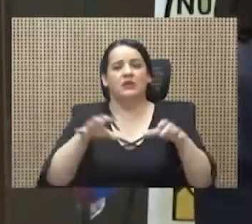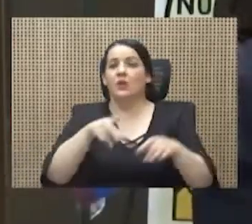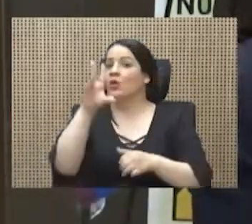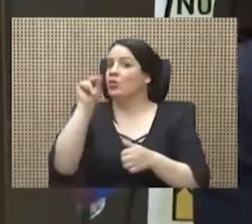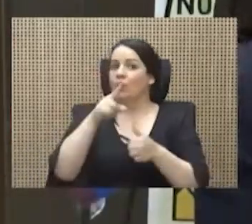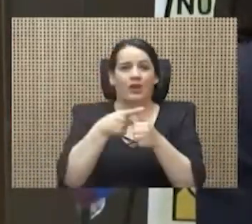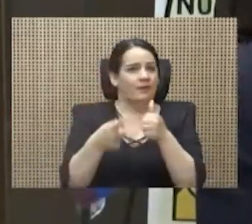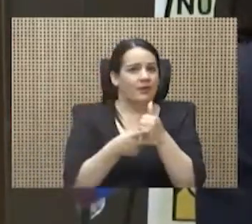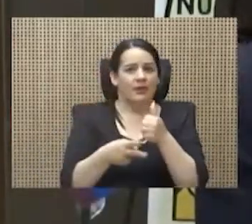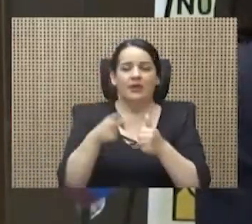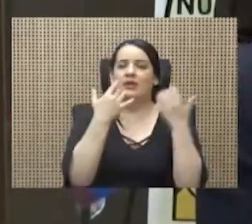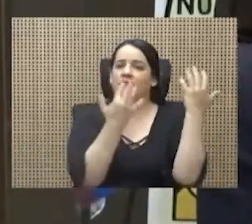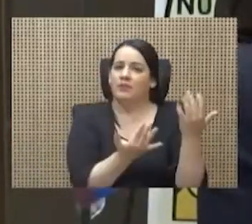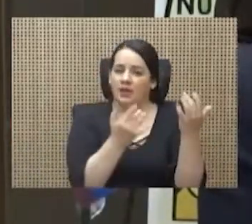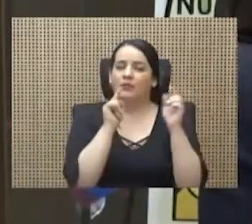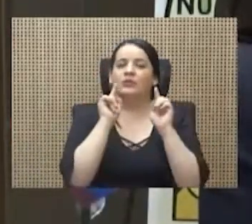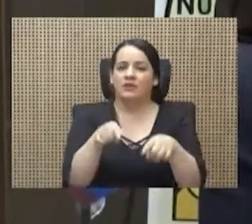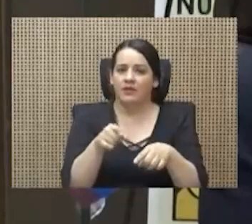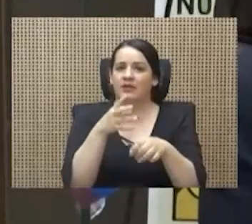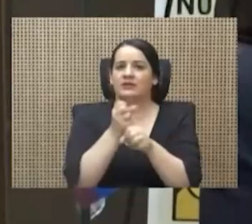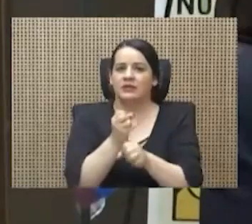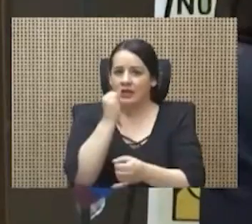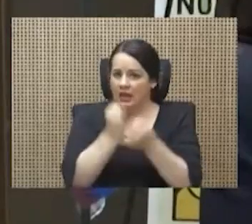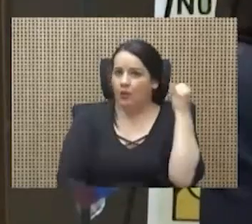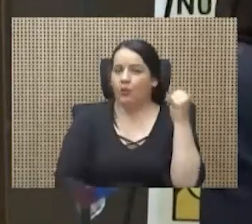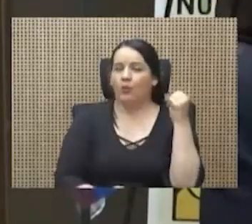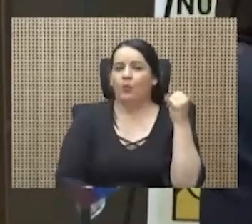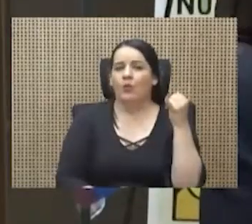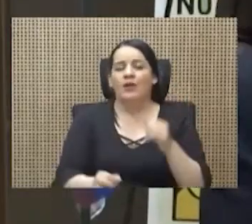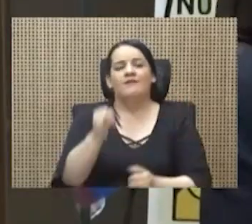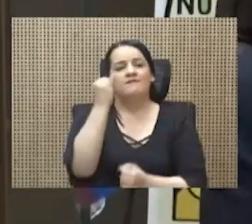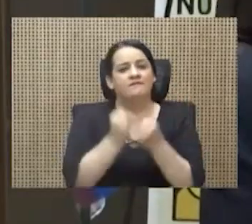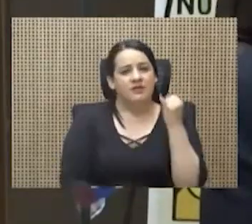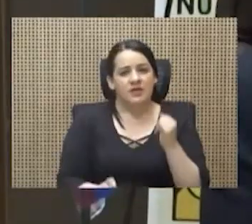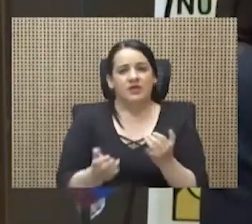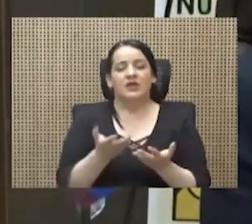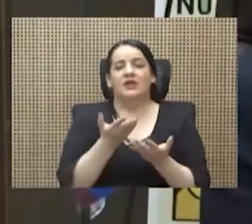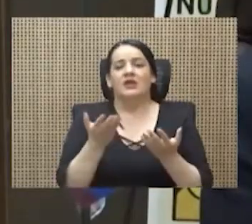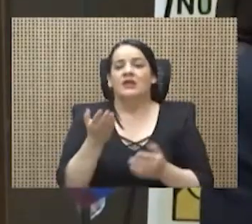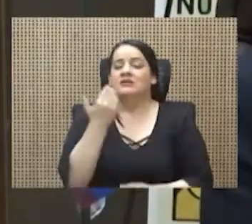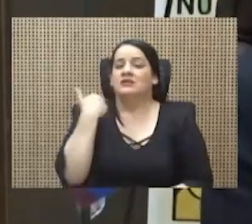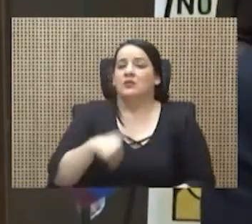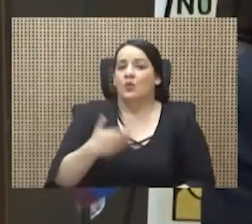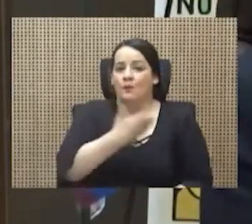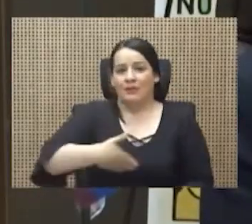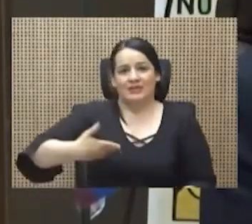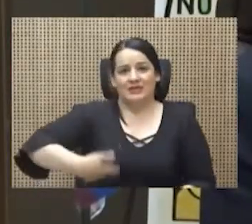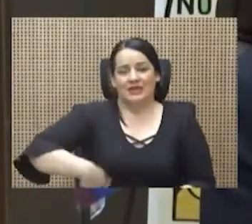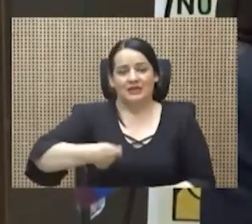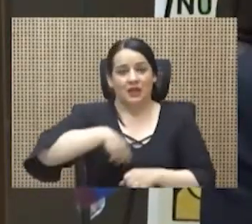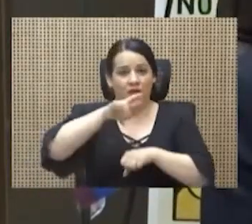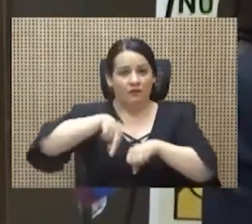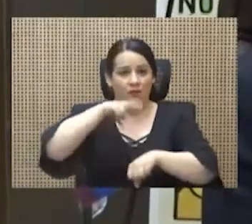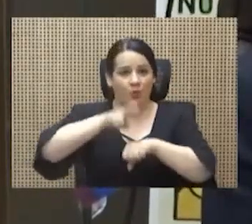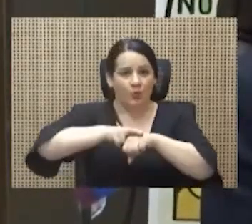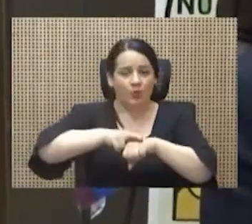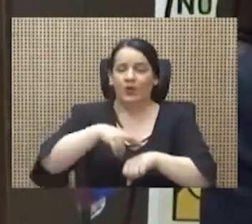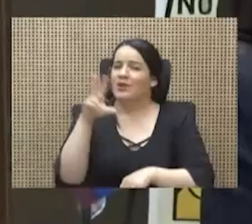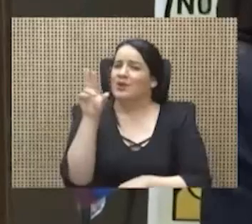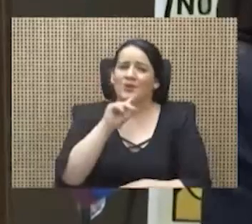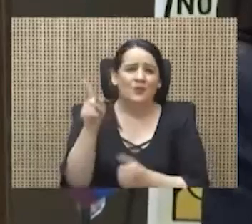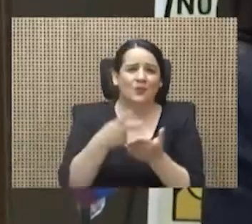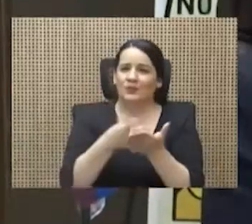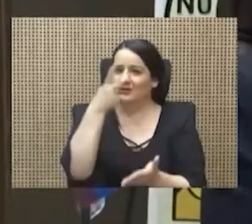primera, pero esperamos que sea la última. Y finalmente, señor presidente de la República, no se